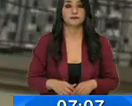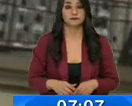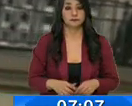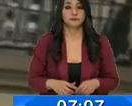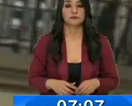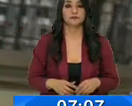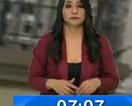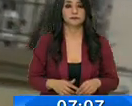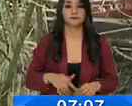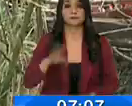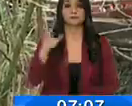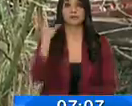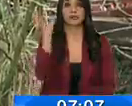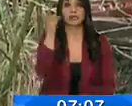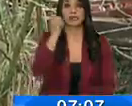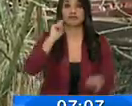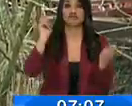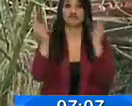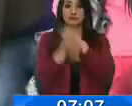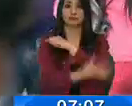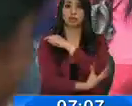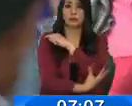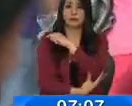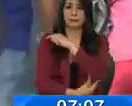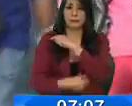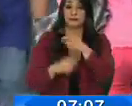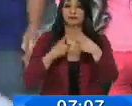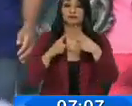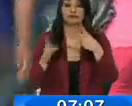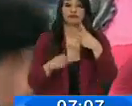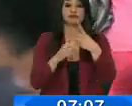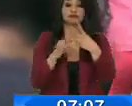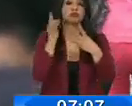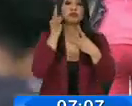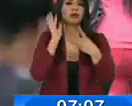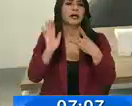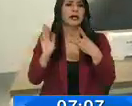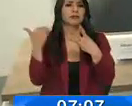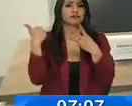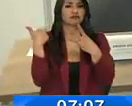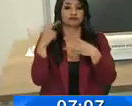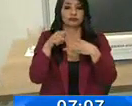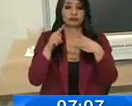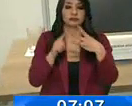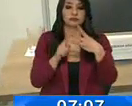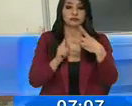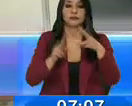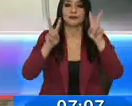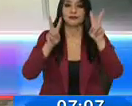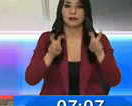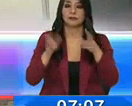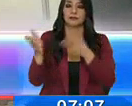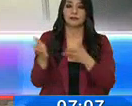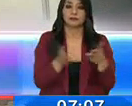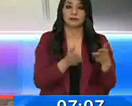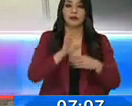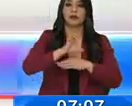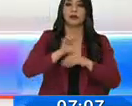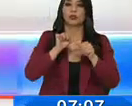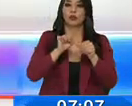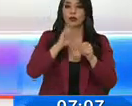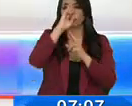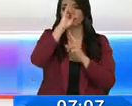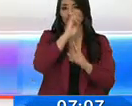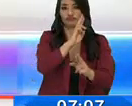El cambio climático, la pobreza extrema y el rol de la mujer en la actualidad son algunos de los temas que se abordarán en el evento Ecuador Sostenible, que